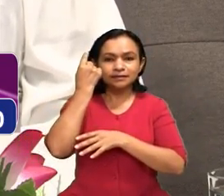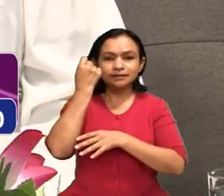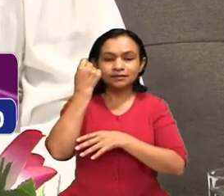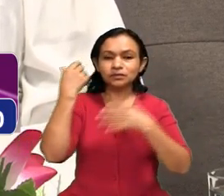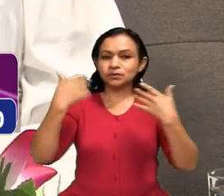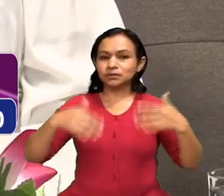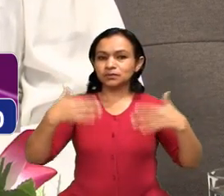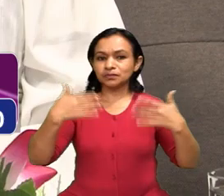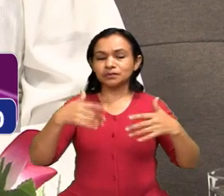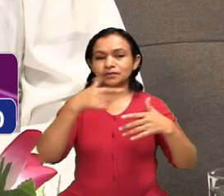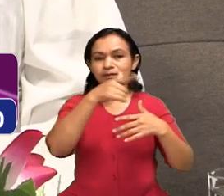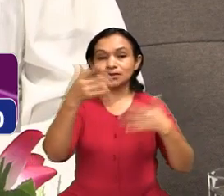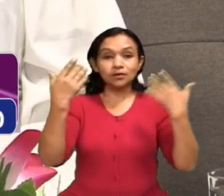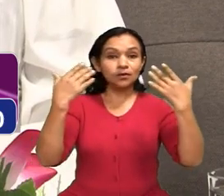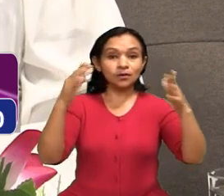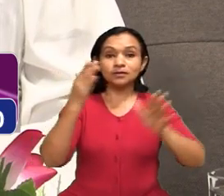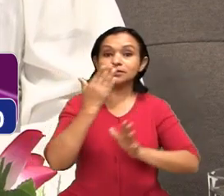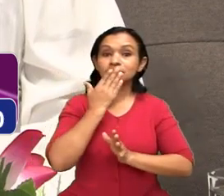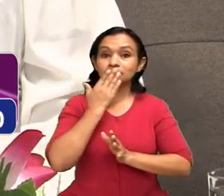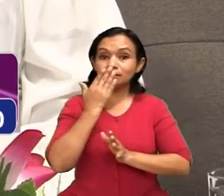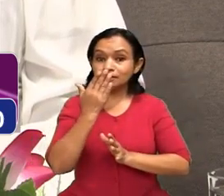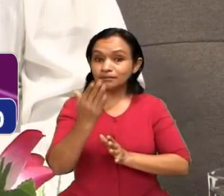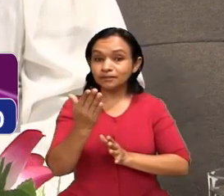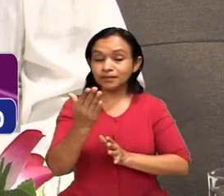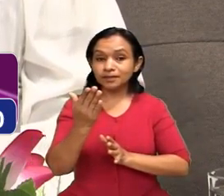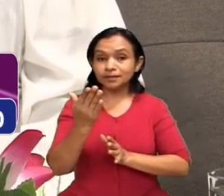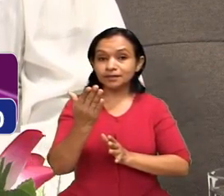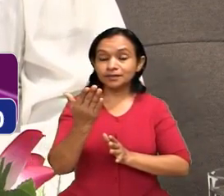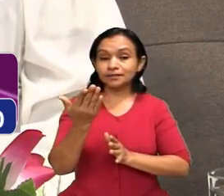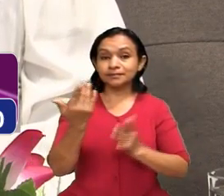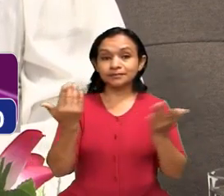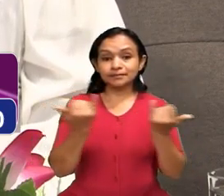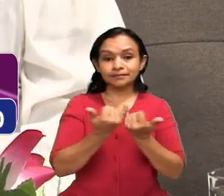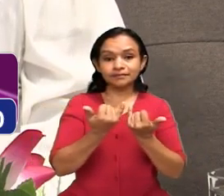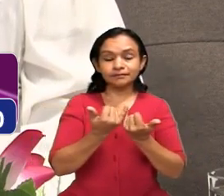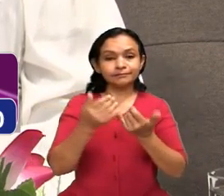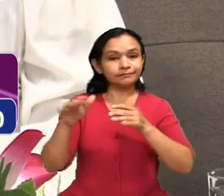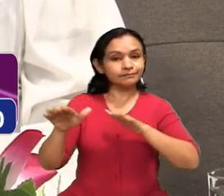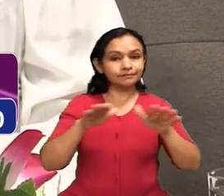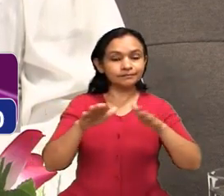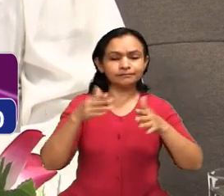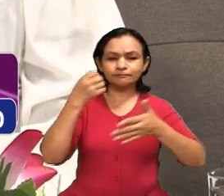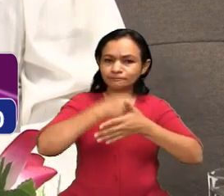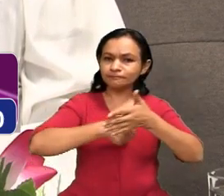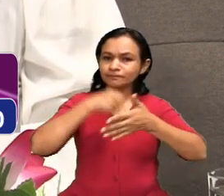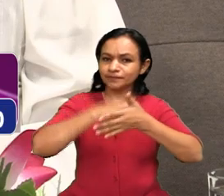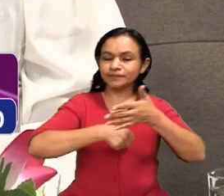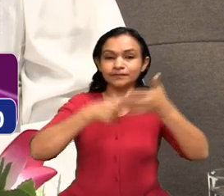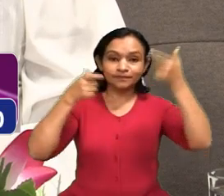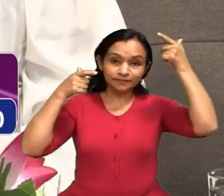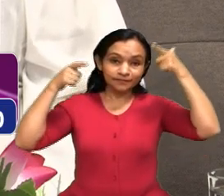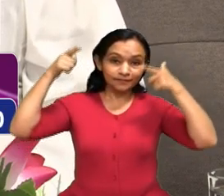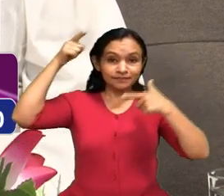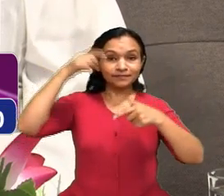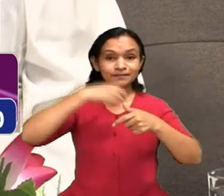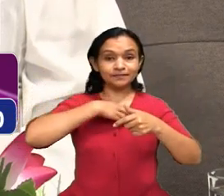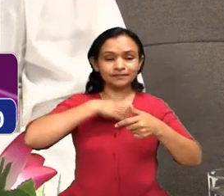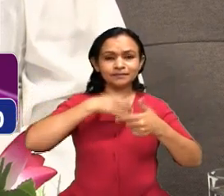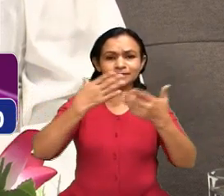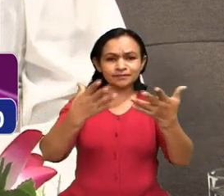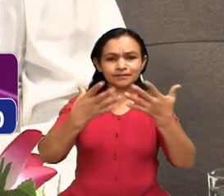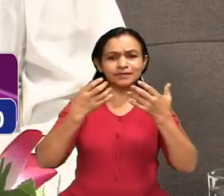y temerarias hazañas, embuidos de la inevitable tenacidad de